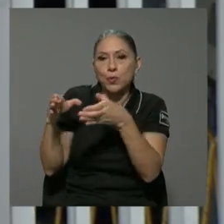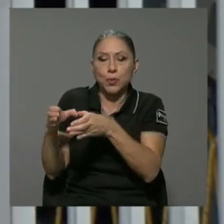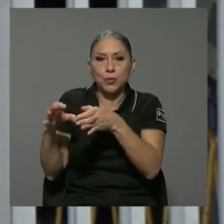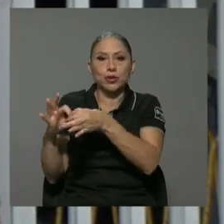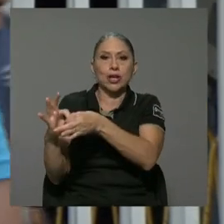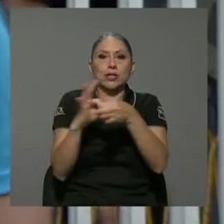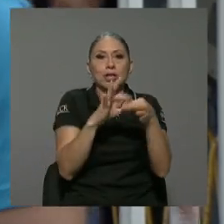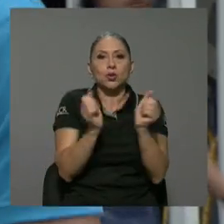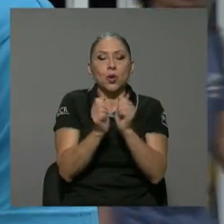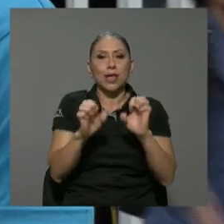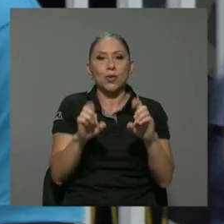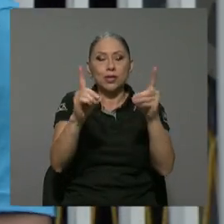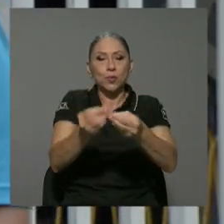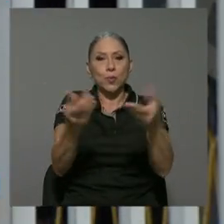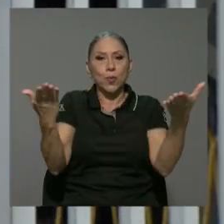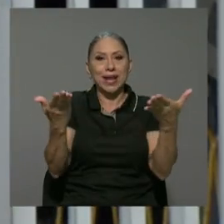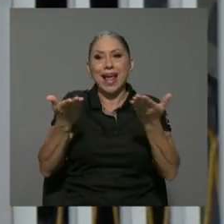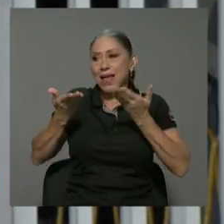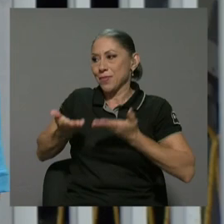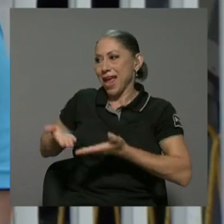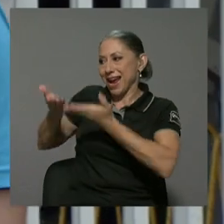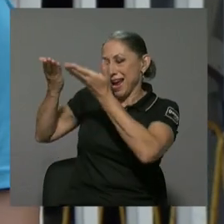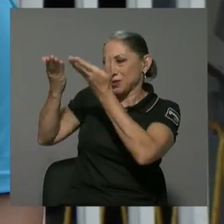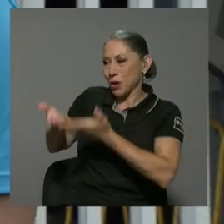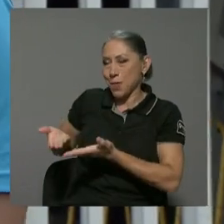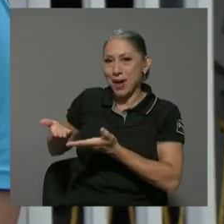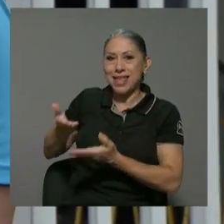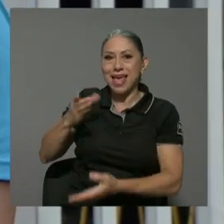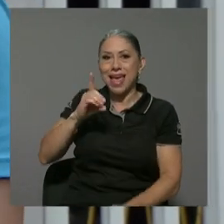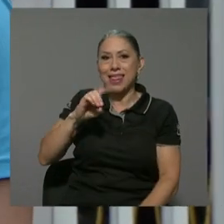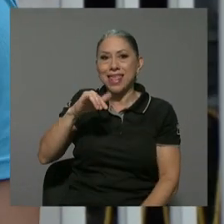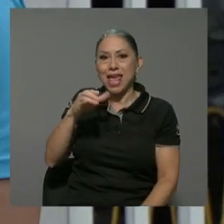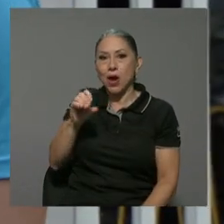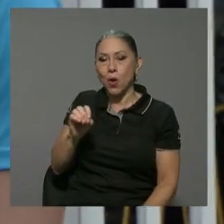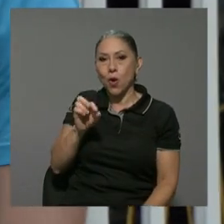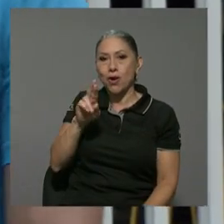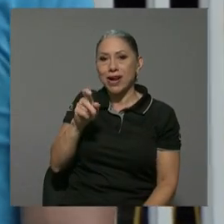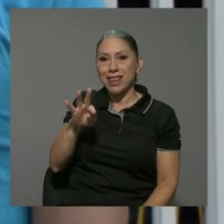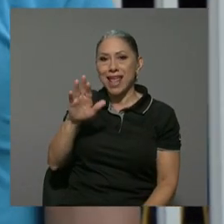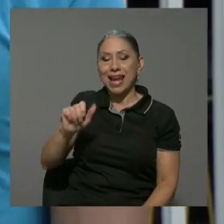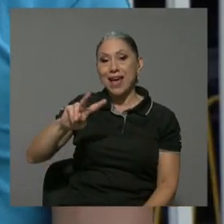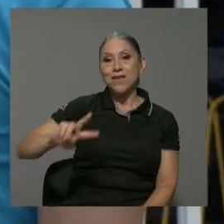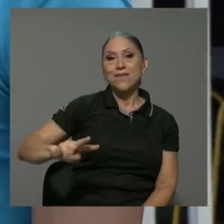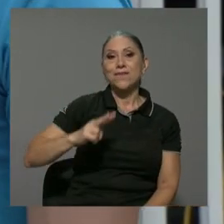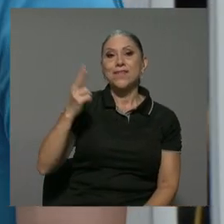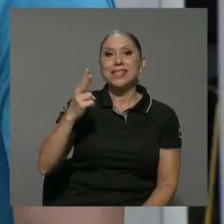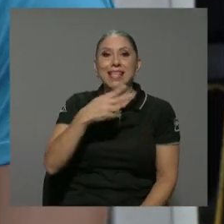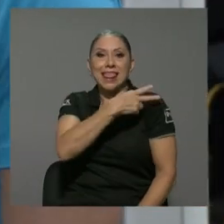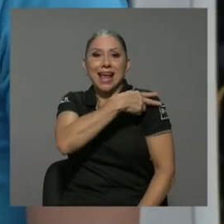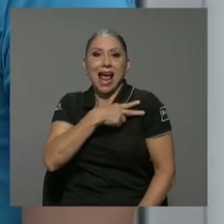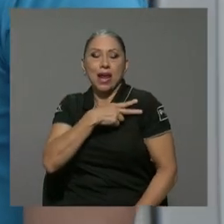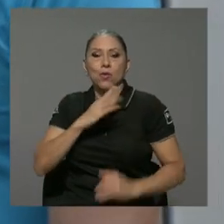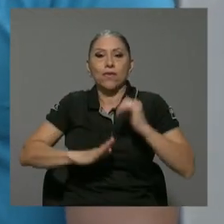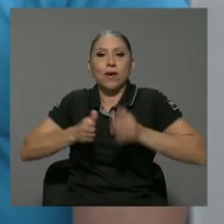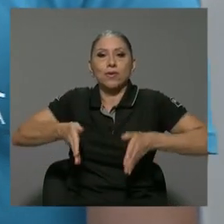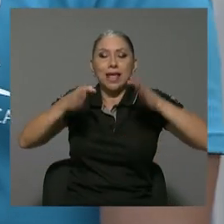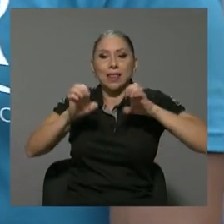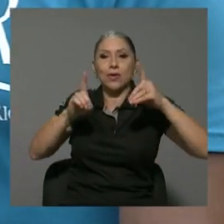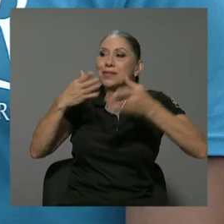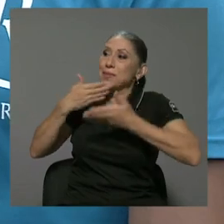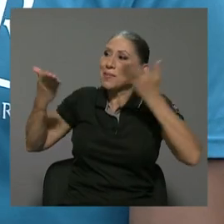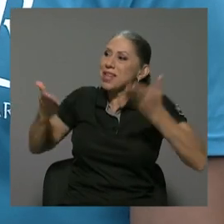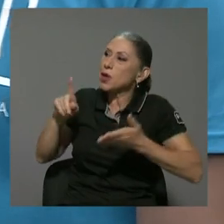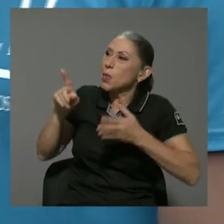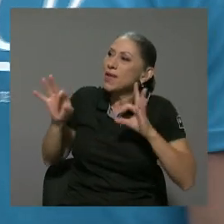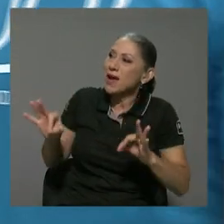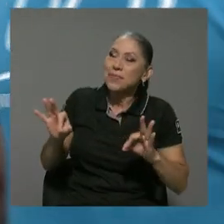En este caso nos acompaña, de primero tenemos a don Diego Retana, quien es vicedecano de la Facultad de Educación. Bienvenido, don Diego, ¿cómo le va? Muchas gracias,